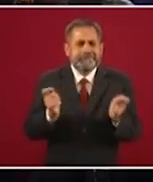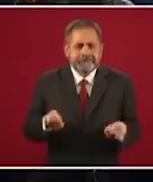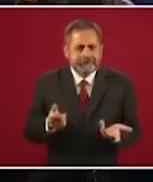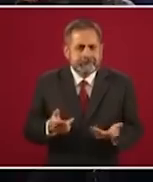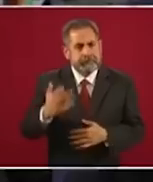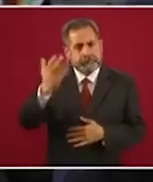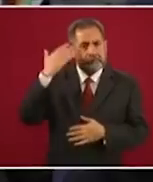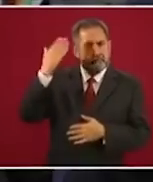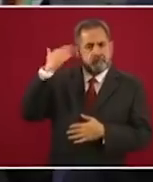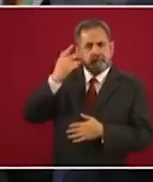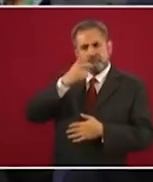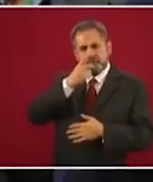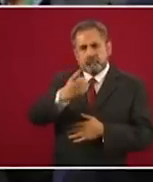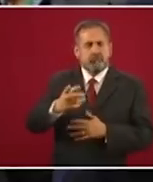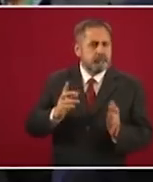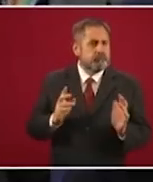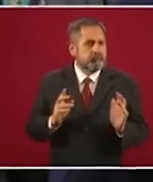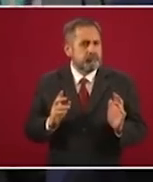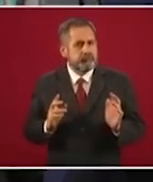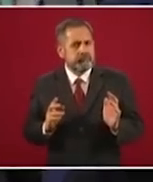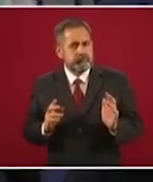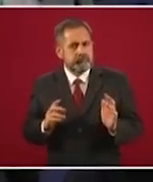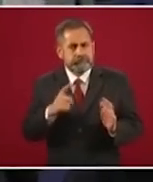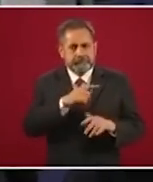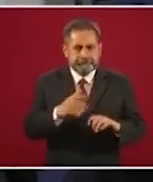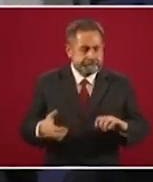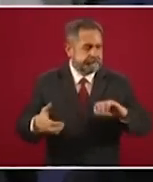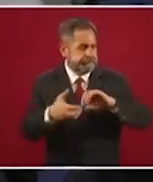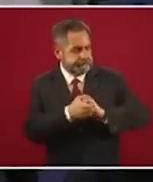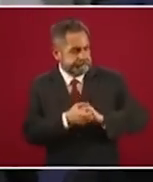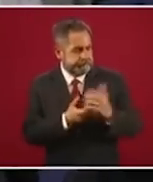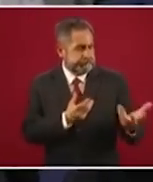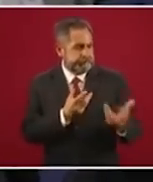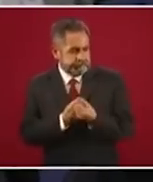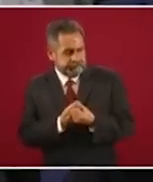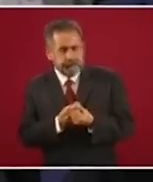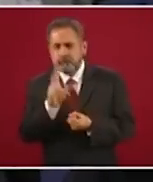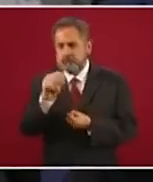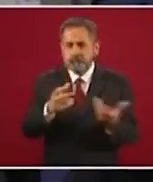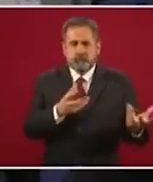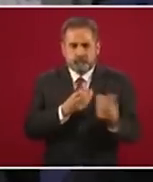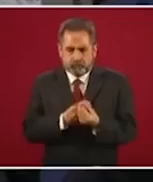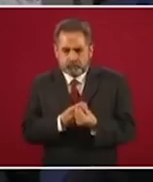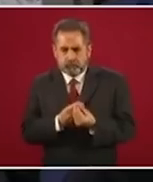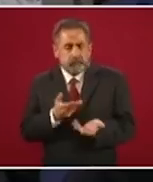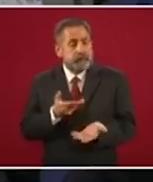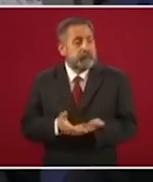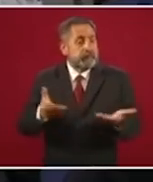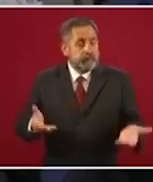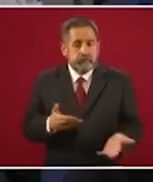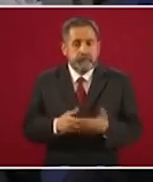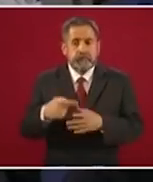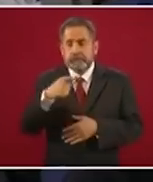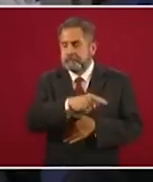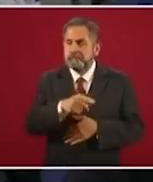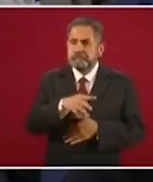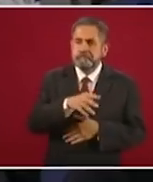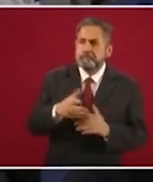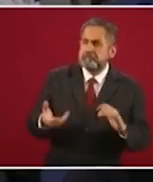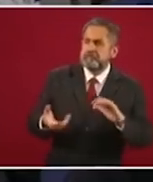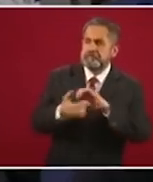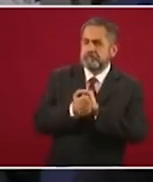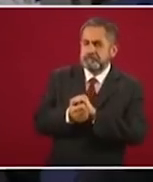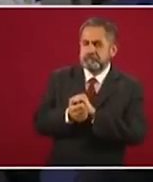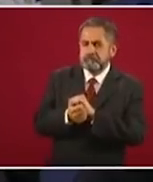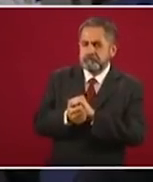primero habían dicho que era convenio de adhesión o no adhesión, pero después ahora resulta que son más bien un convenio de